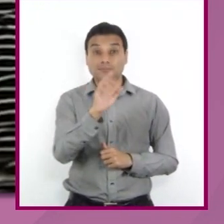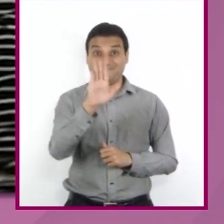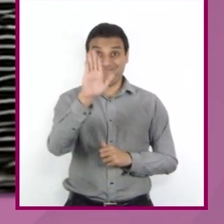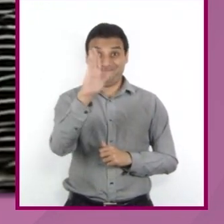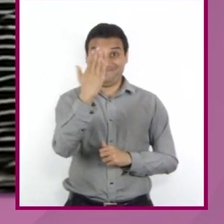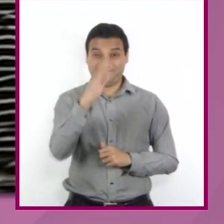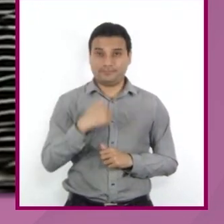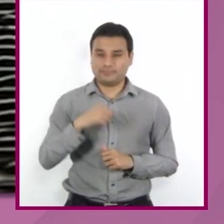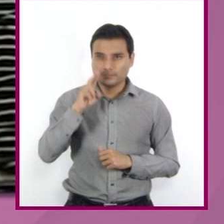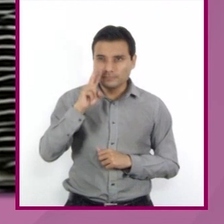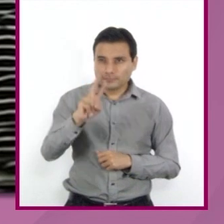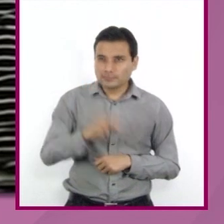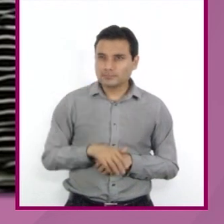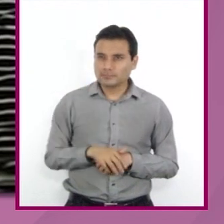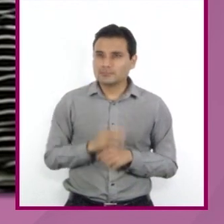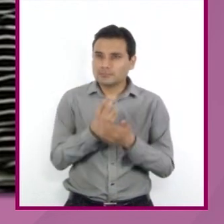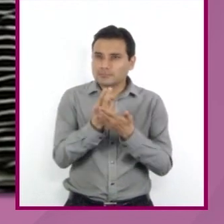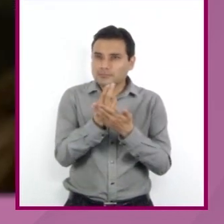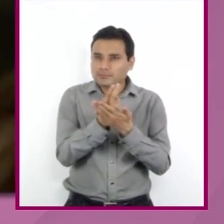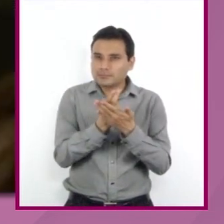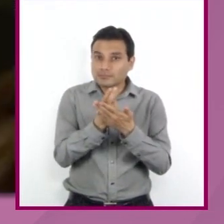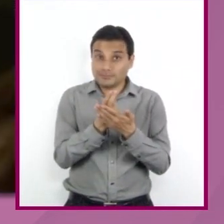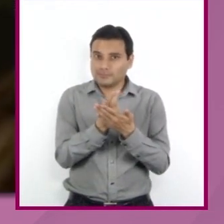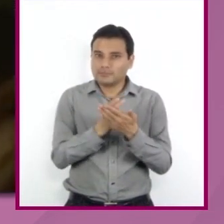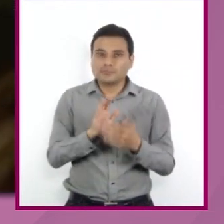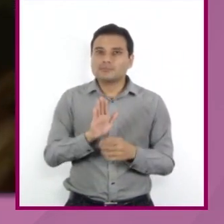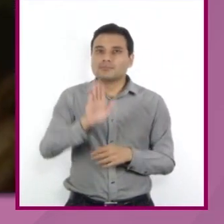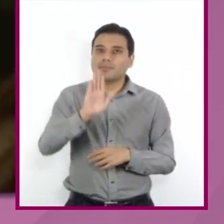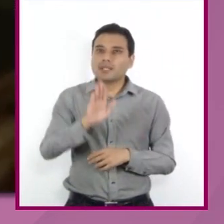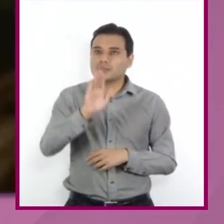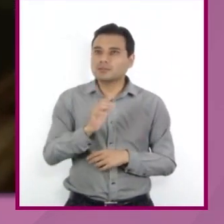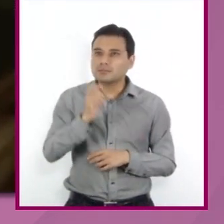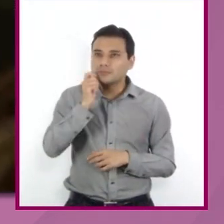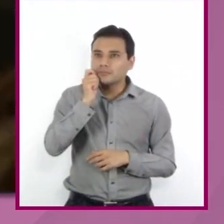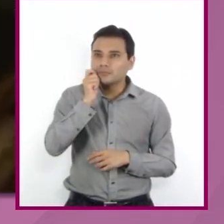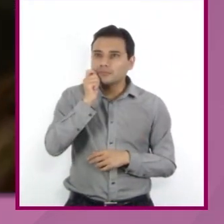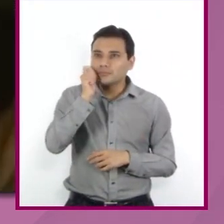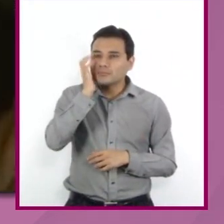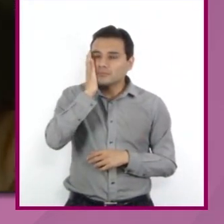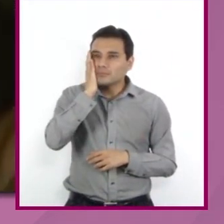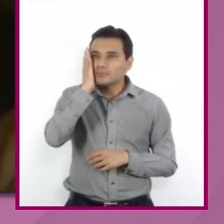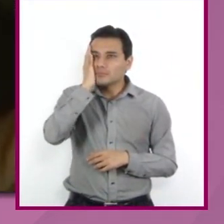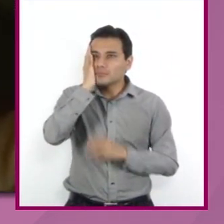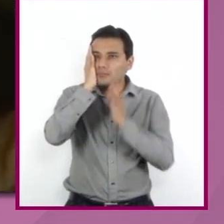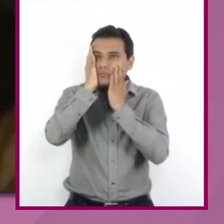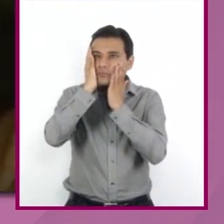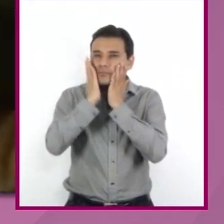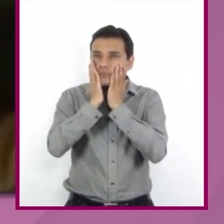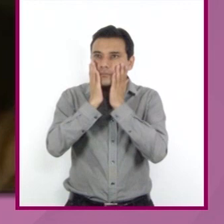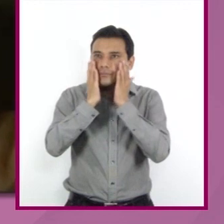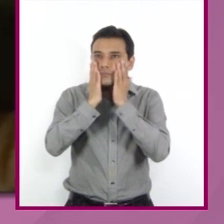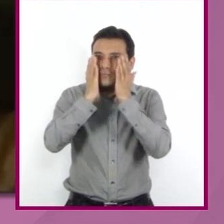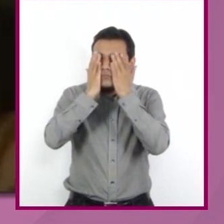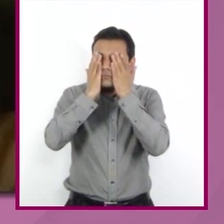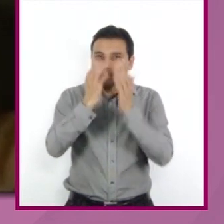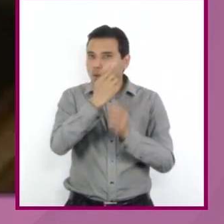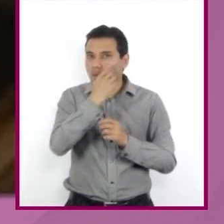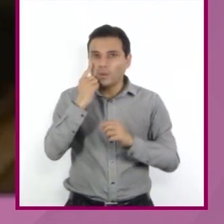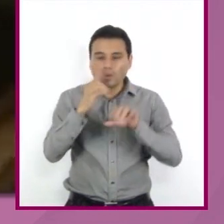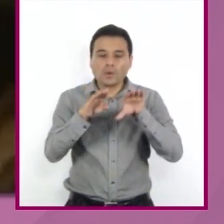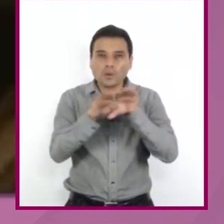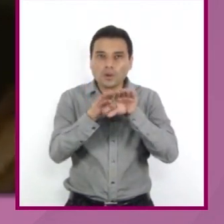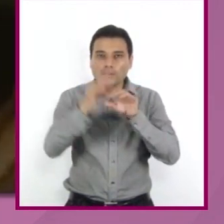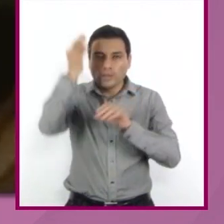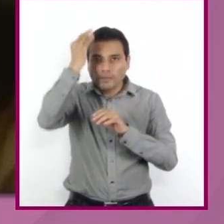tocar cada parte o cada línea que ves cómo son los ojos, cómo es el